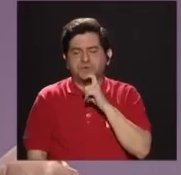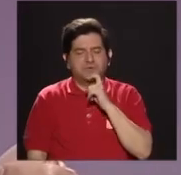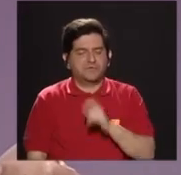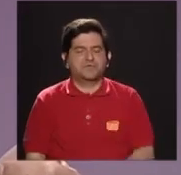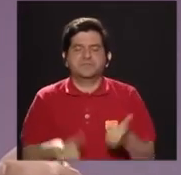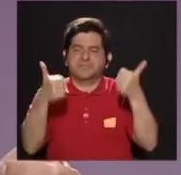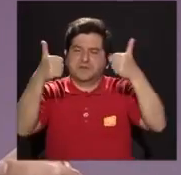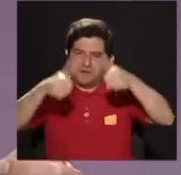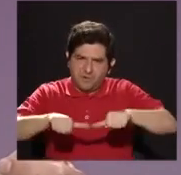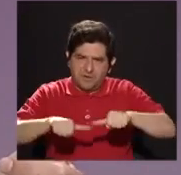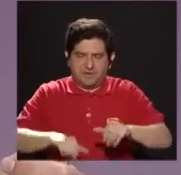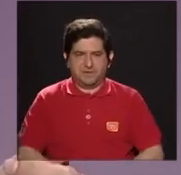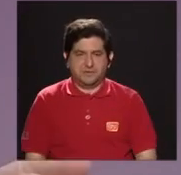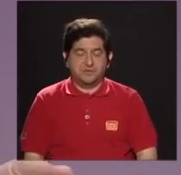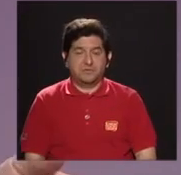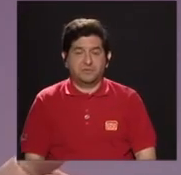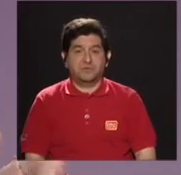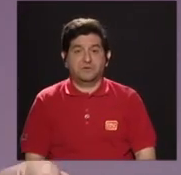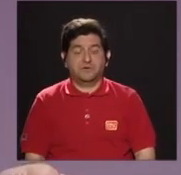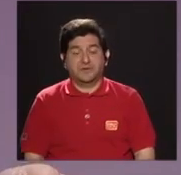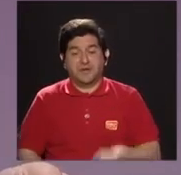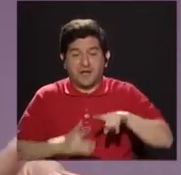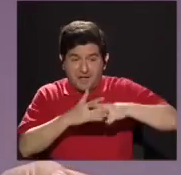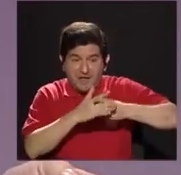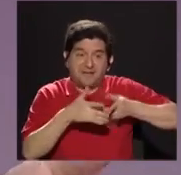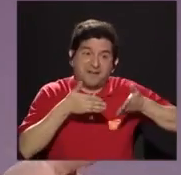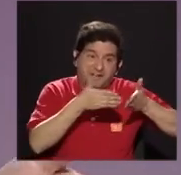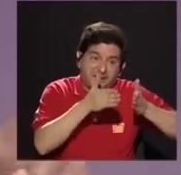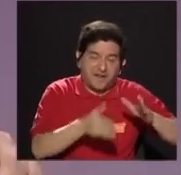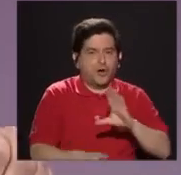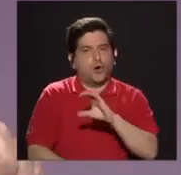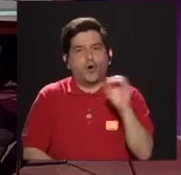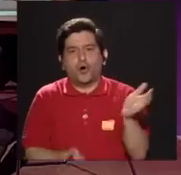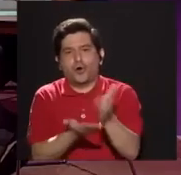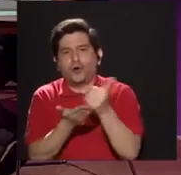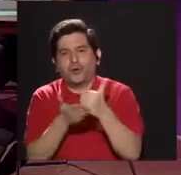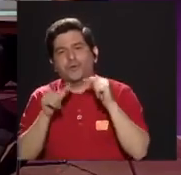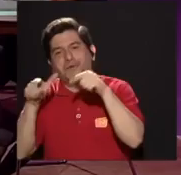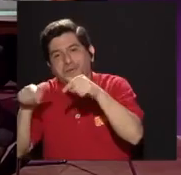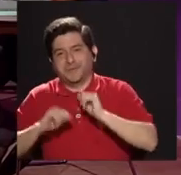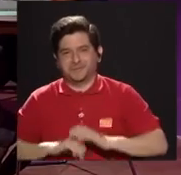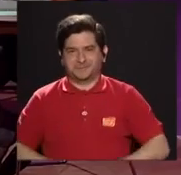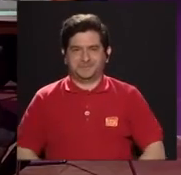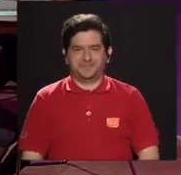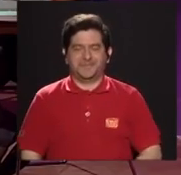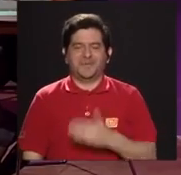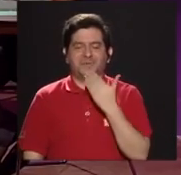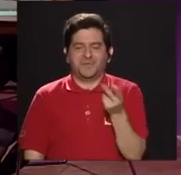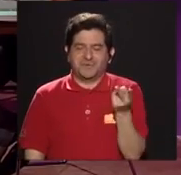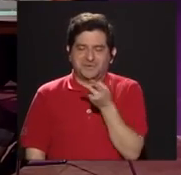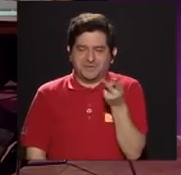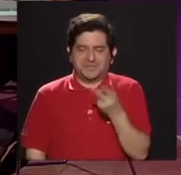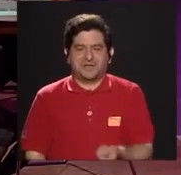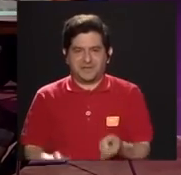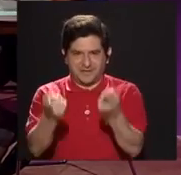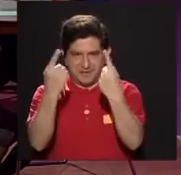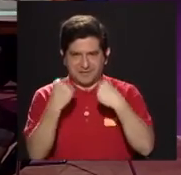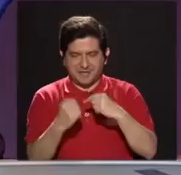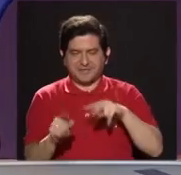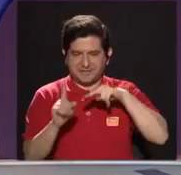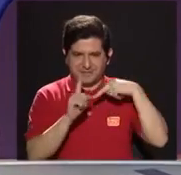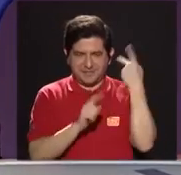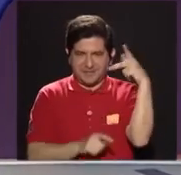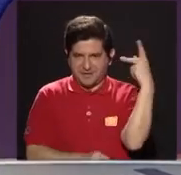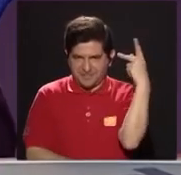consenso y que se tomen acuerdos, que arreglen esas calles y que recojan esa basura, ¿no? Bueno, muchas gracias a ambas por estar presentes acá en